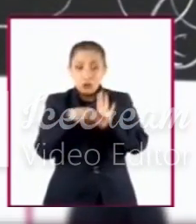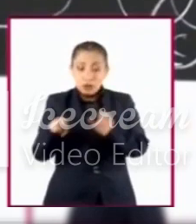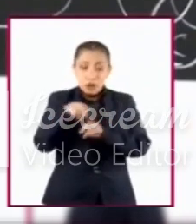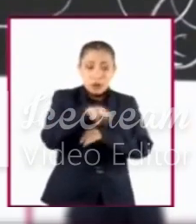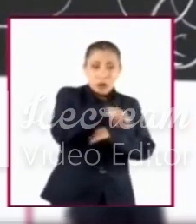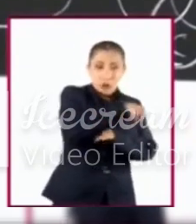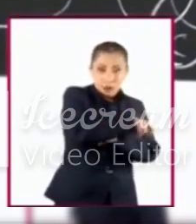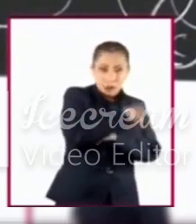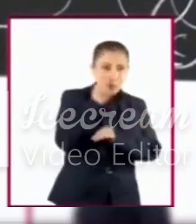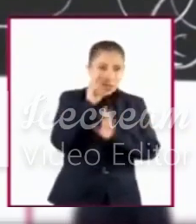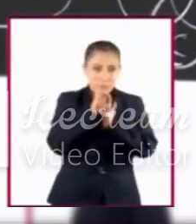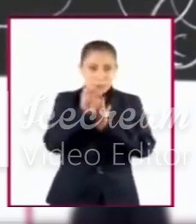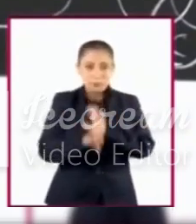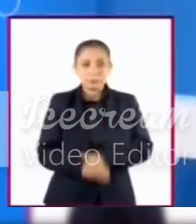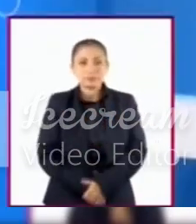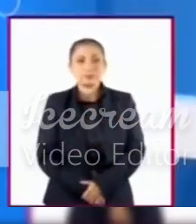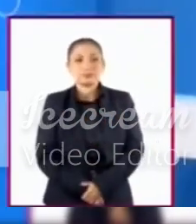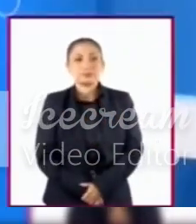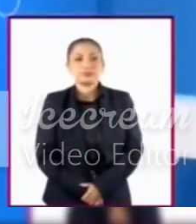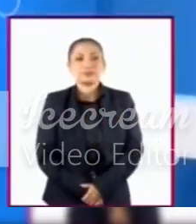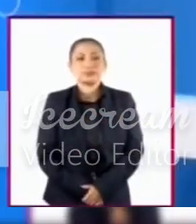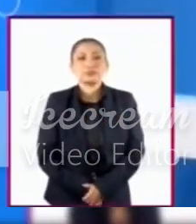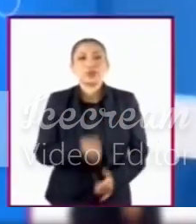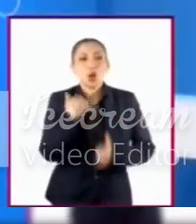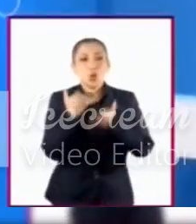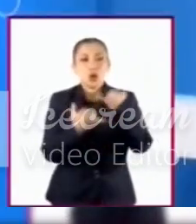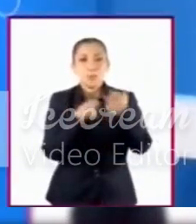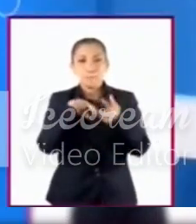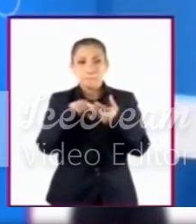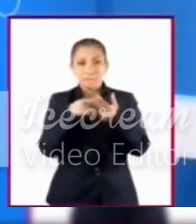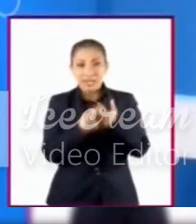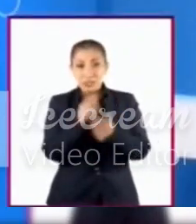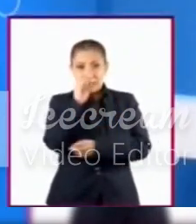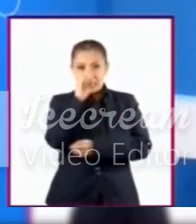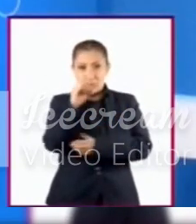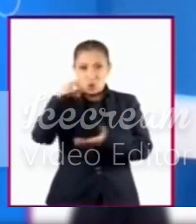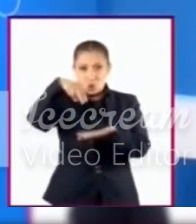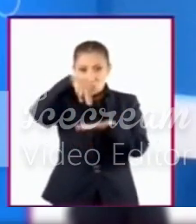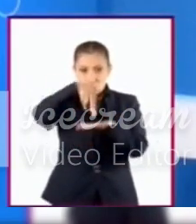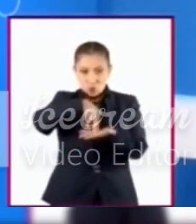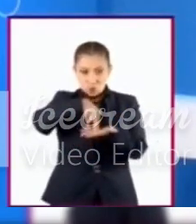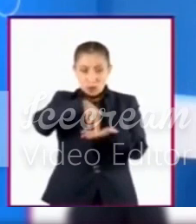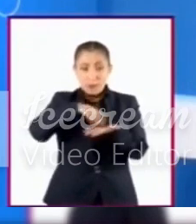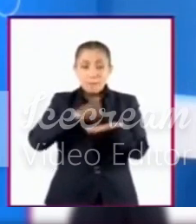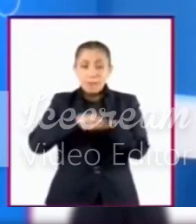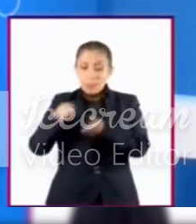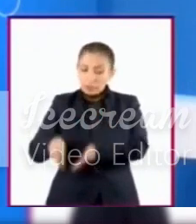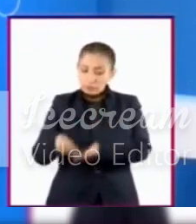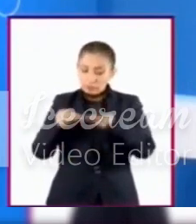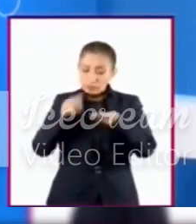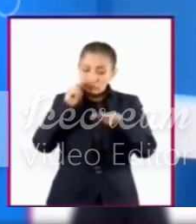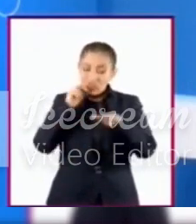negativo. Veamos un ejemplo. El juego comienza en el cero. Si en el papel se